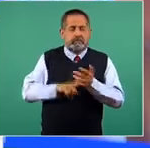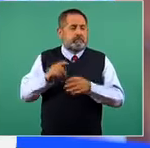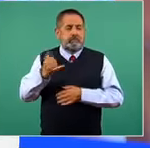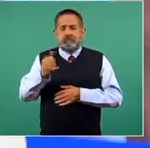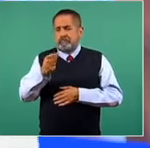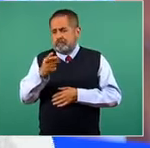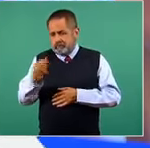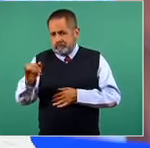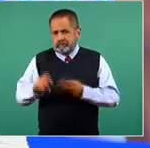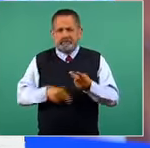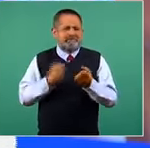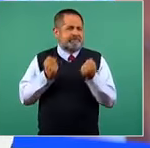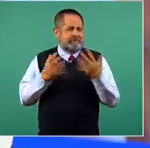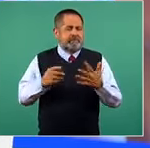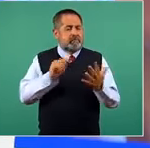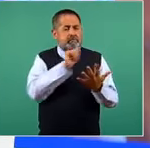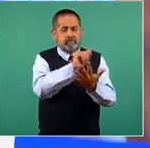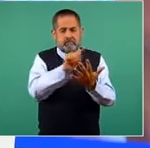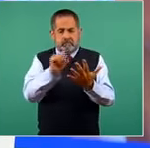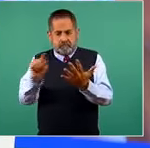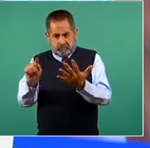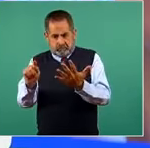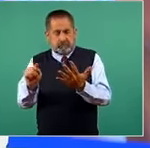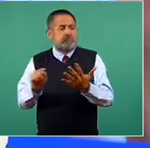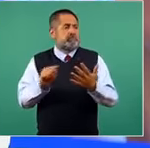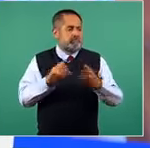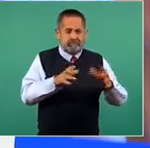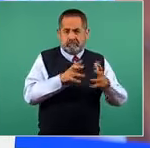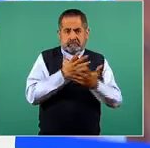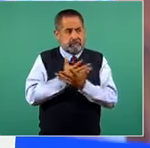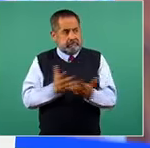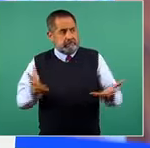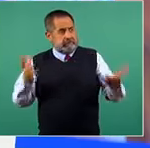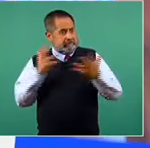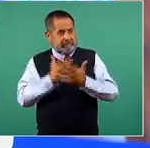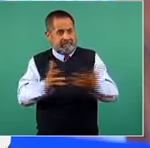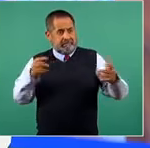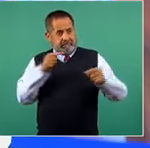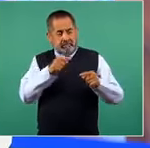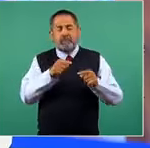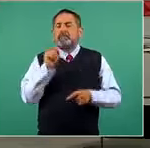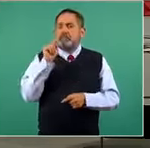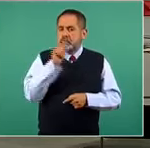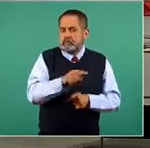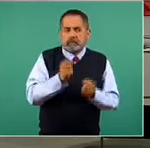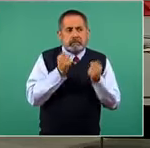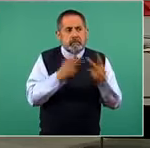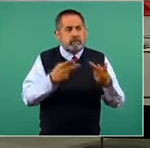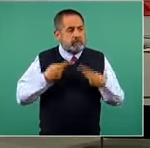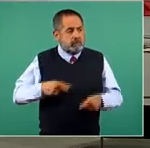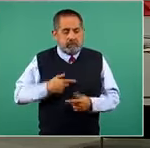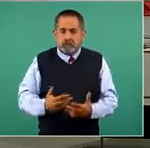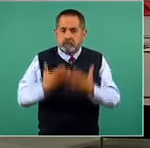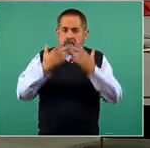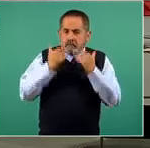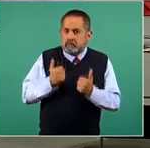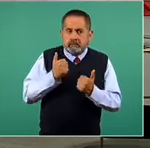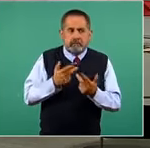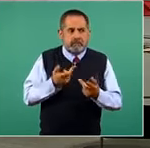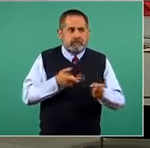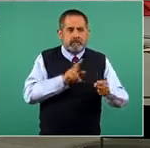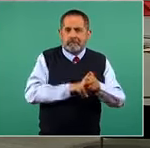Yaquis, múltiples territorios del país, enormes extensiones, vive esta mitad de la